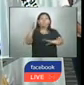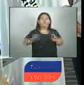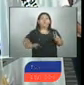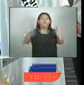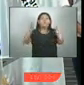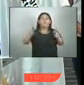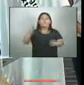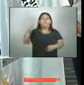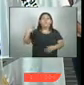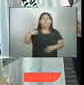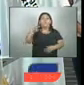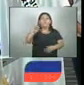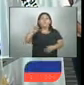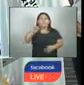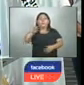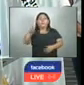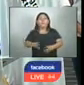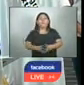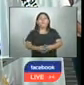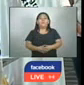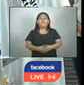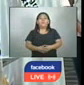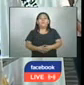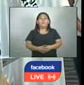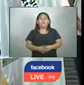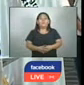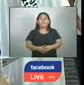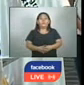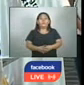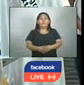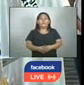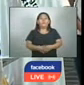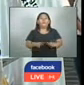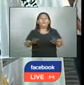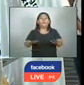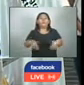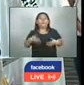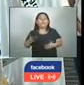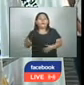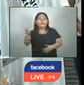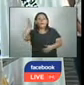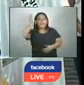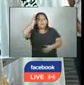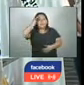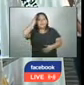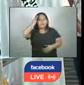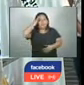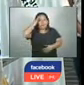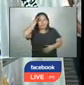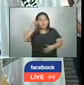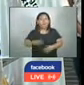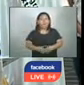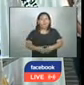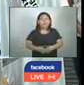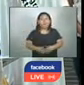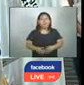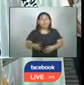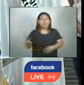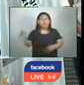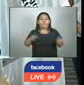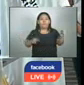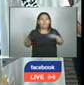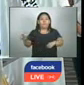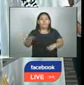2021. Para atender la gran demanda, y como muy bien lo decía nuestro amigo